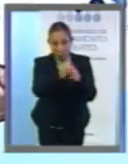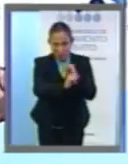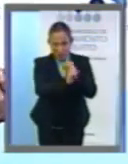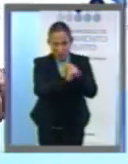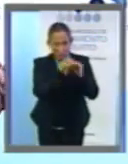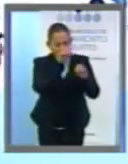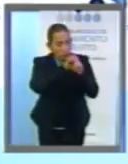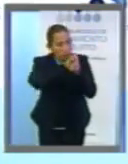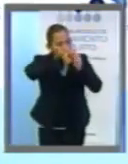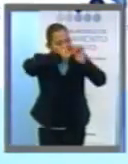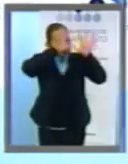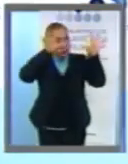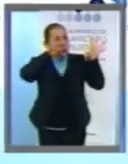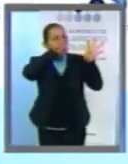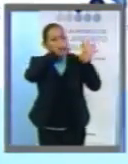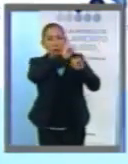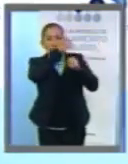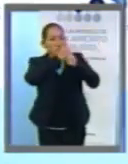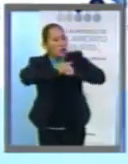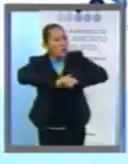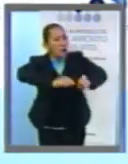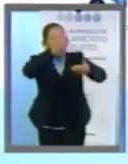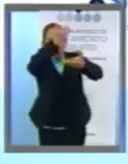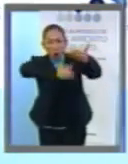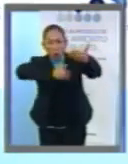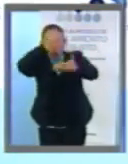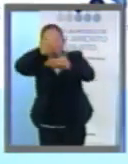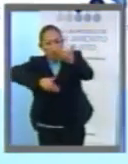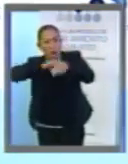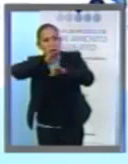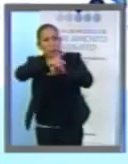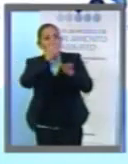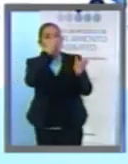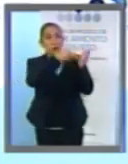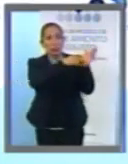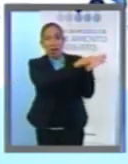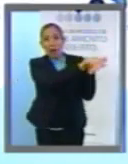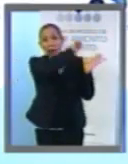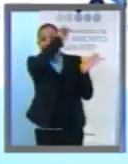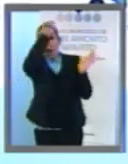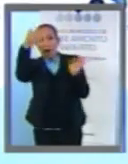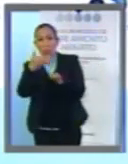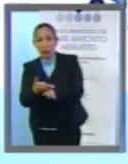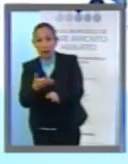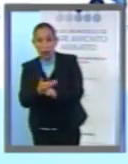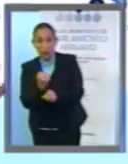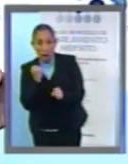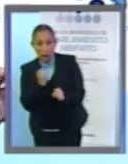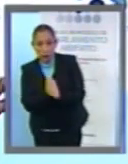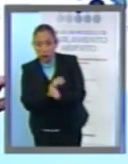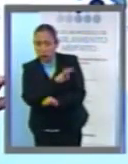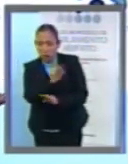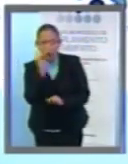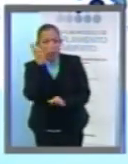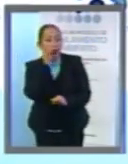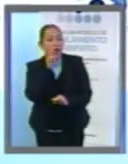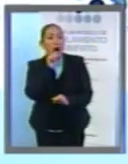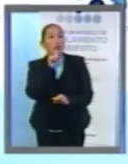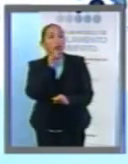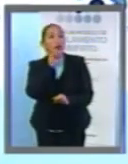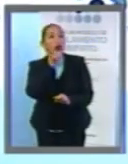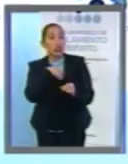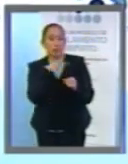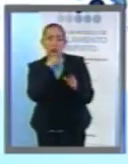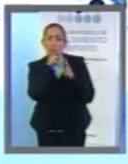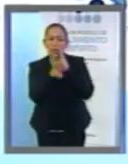a poder consultar todos los informes, todas las auditorías que han hecho desde el año 2000 hasta la fecha. Están todas las auditorías, están todos